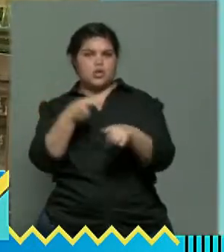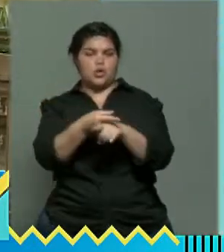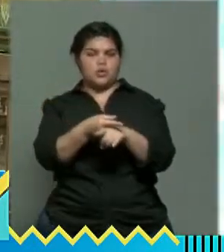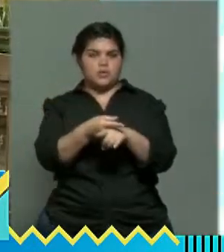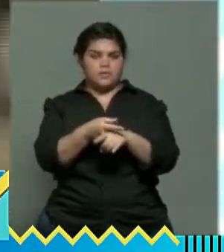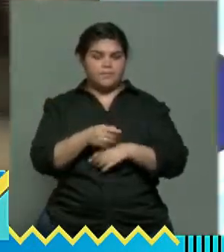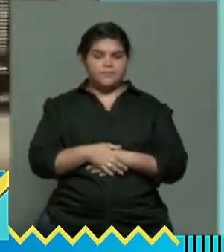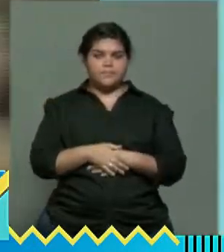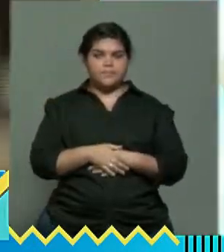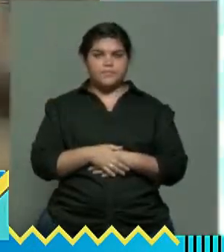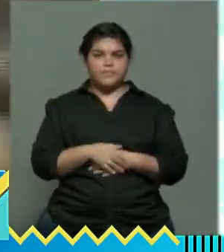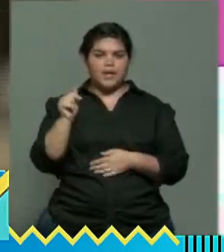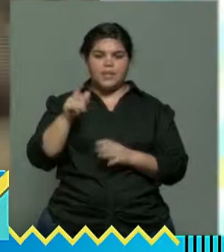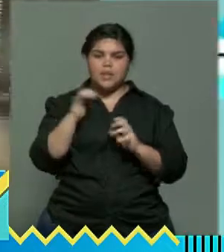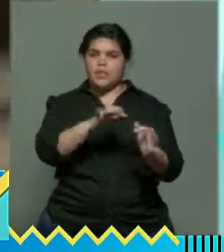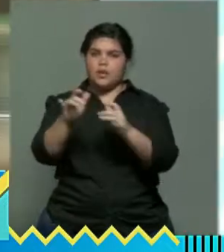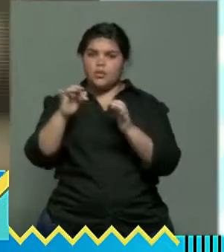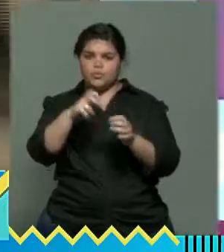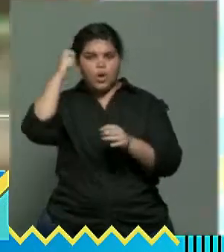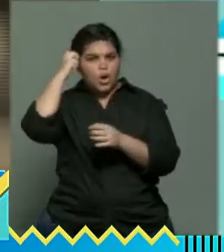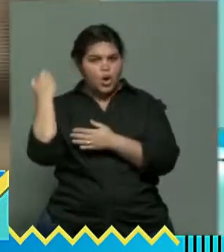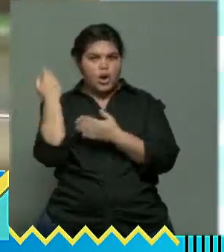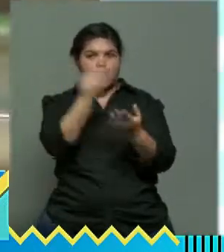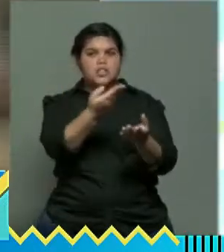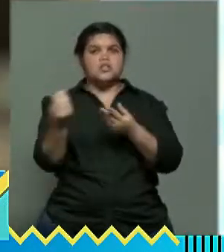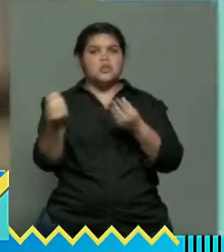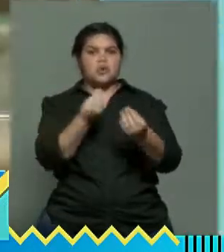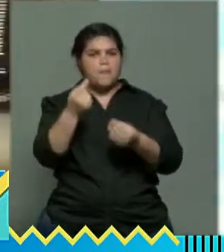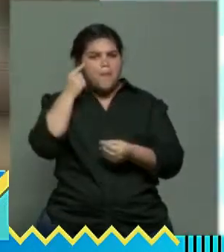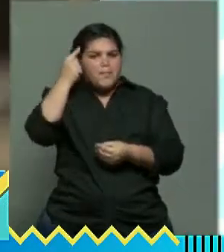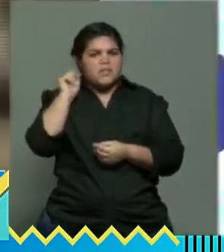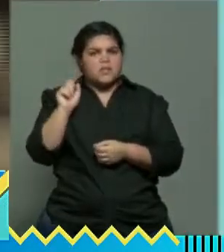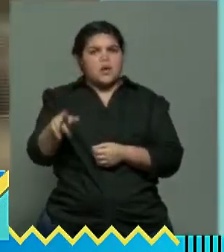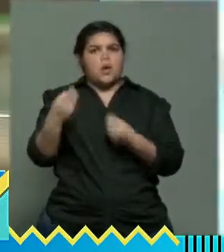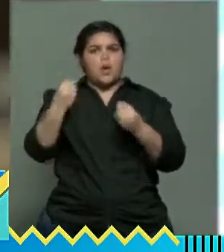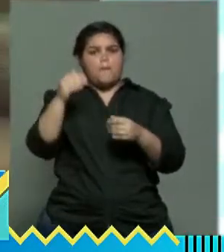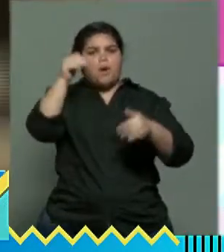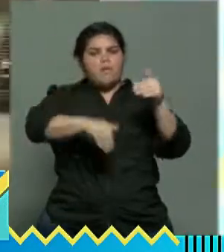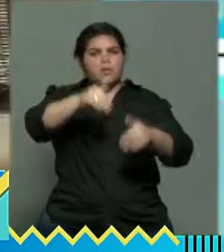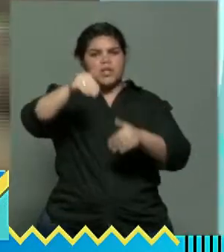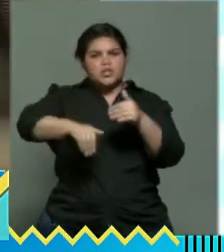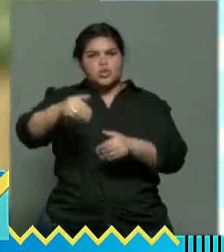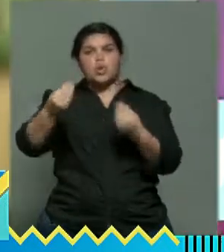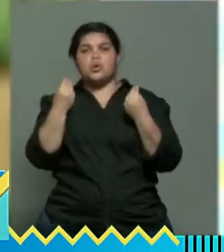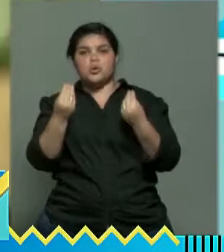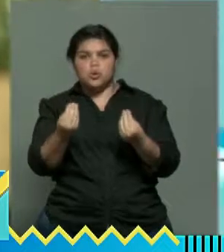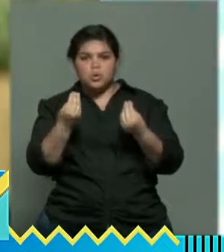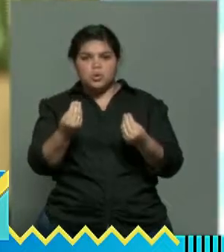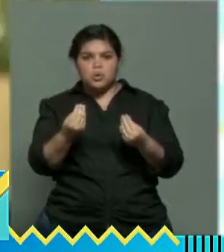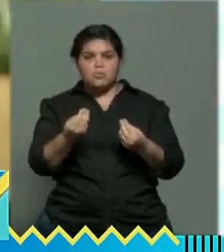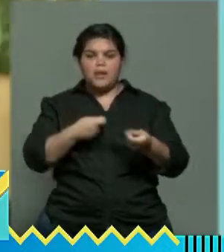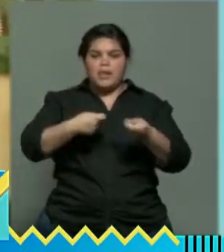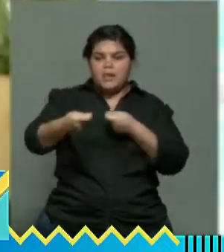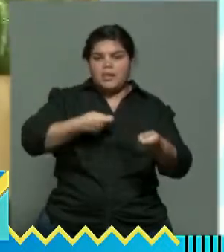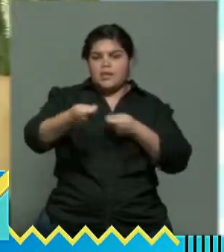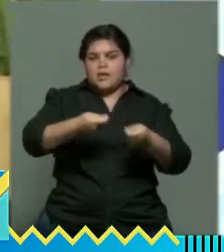que esta discusión, cuando llegue al Congreso, ¿cómo crees que se van a dar las votaciones? ¿Cómo puede ser estos tires y aflojes